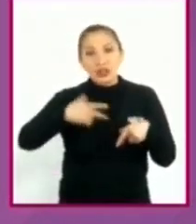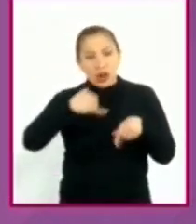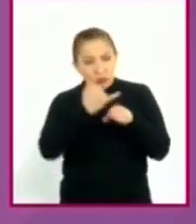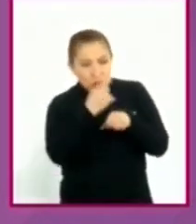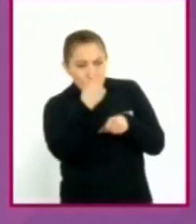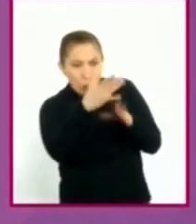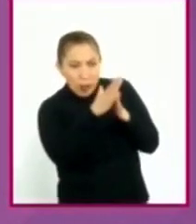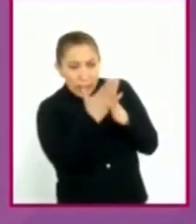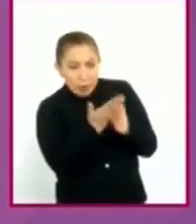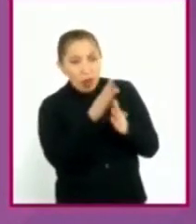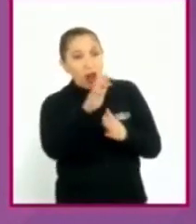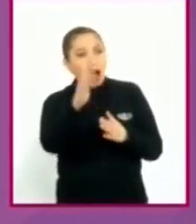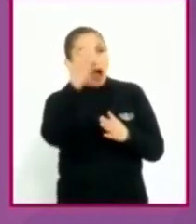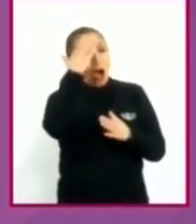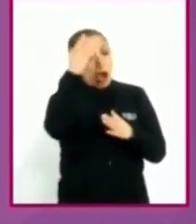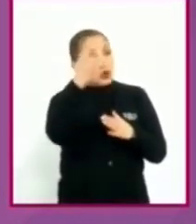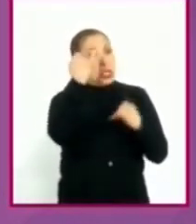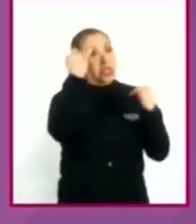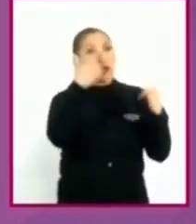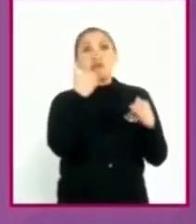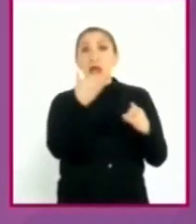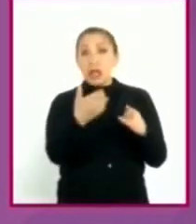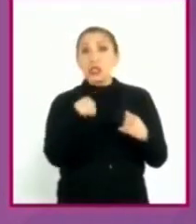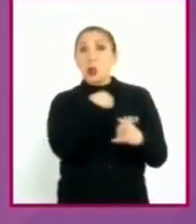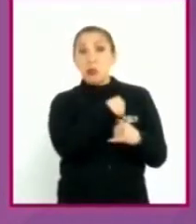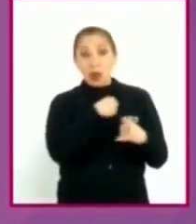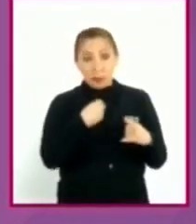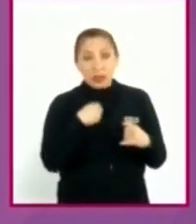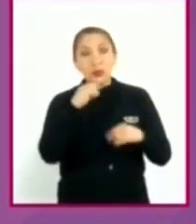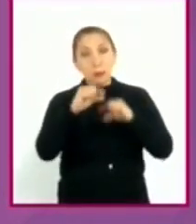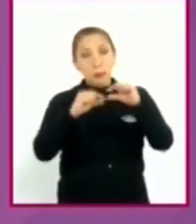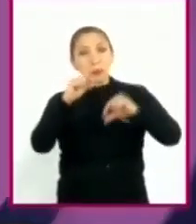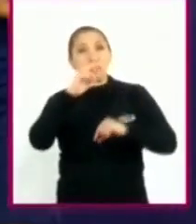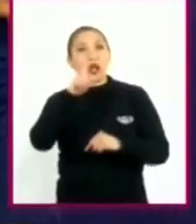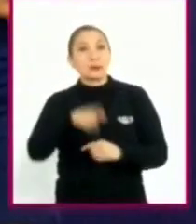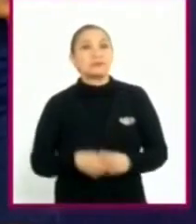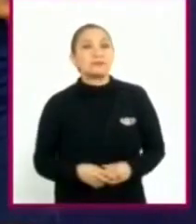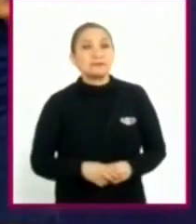obra, el reconocimiento de sus ideas y compromisos ha ido en ascenso.